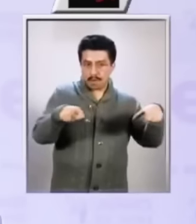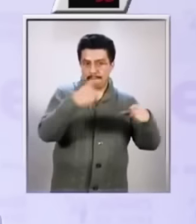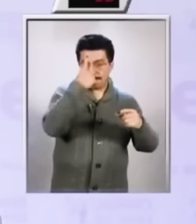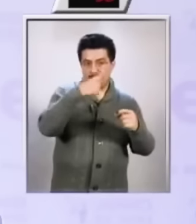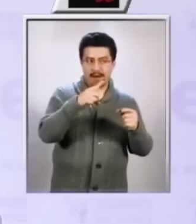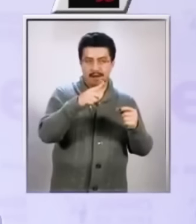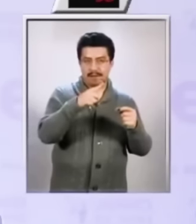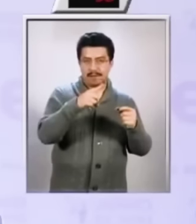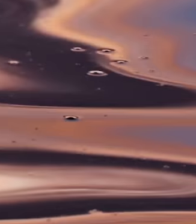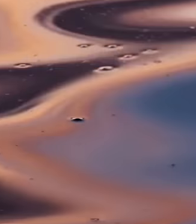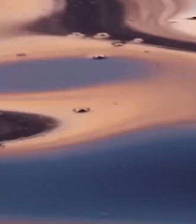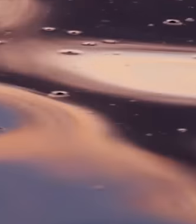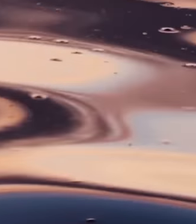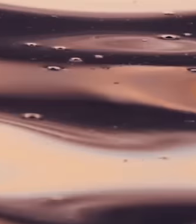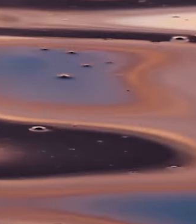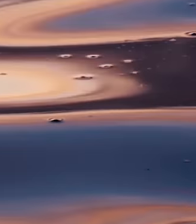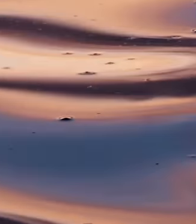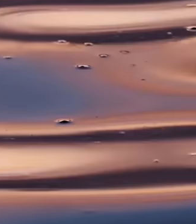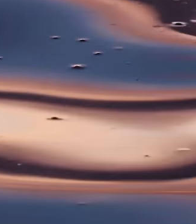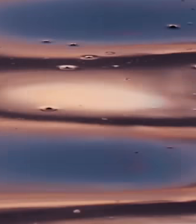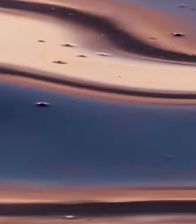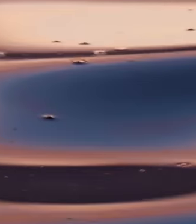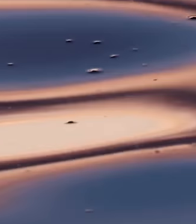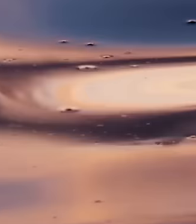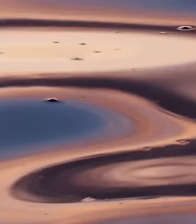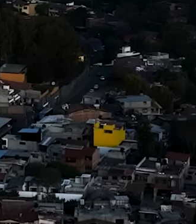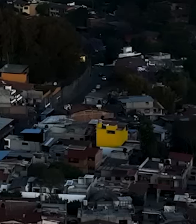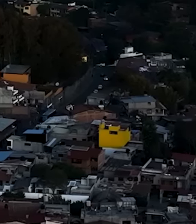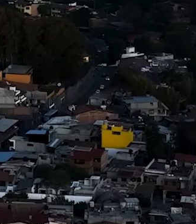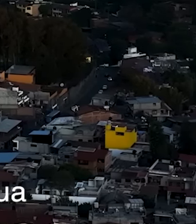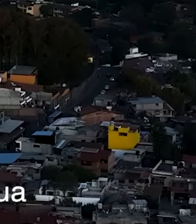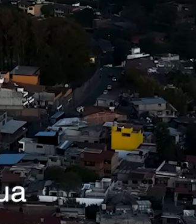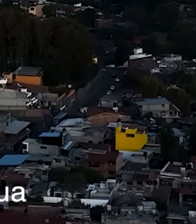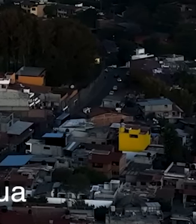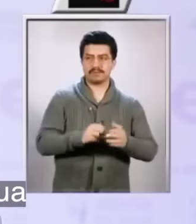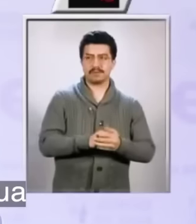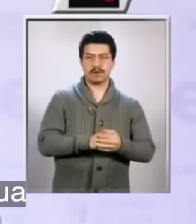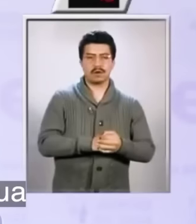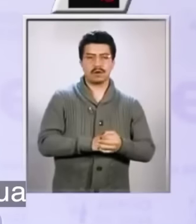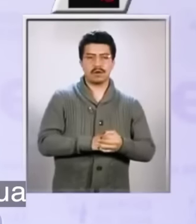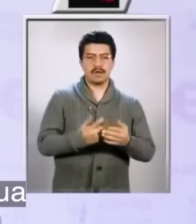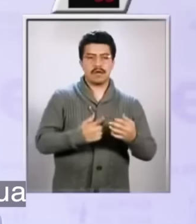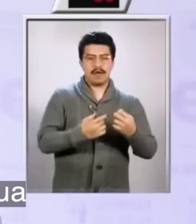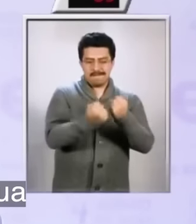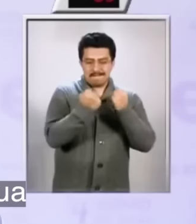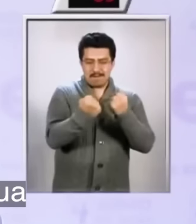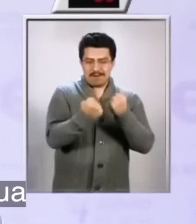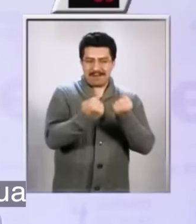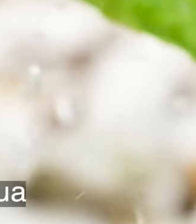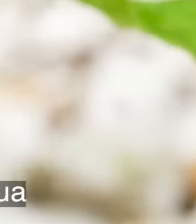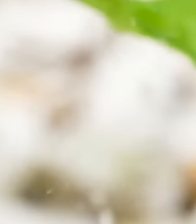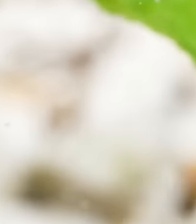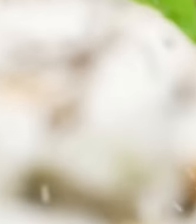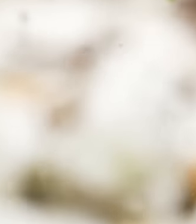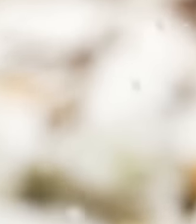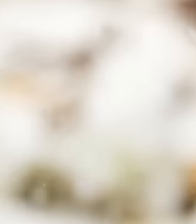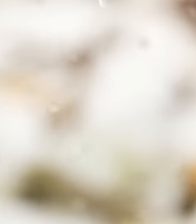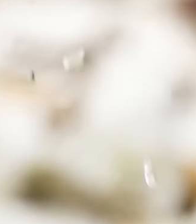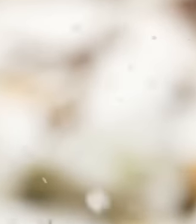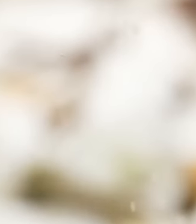agua. También se van a tener que modernizar plantas potabilizadoras y saneamiento, campañas tendientes a fortalecer el cuidado del agua